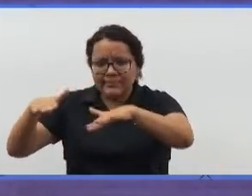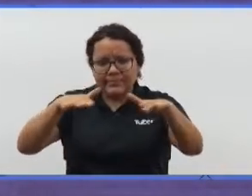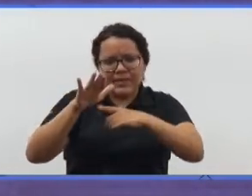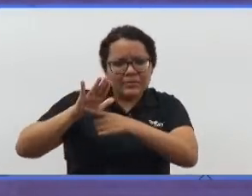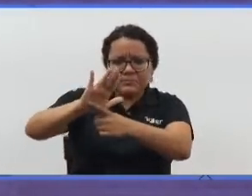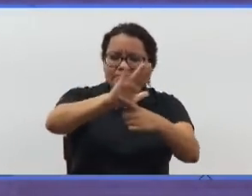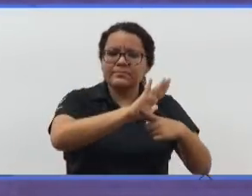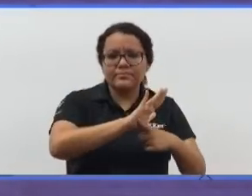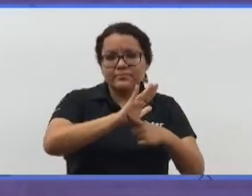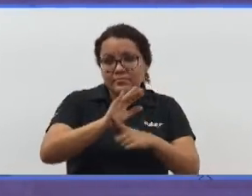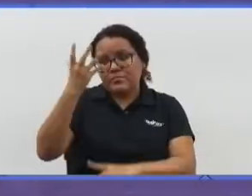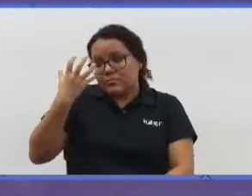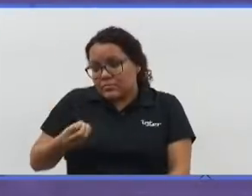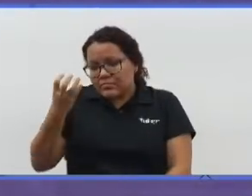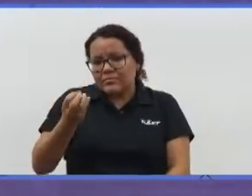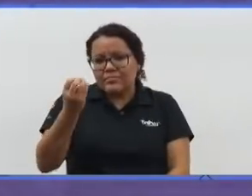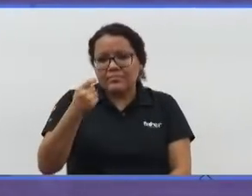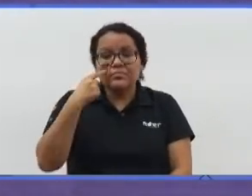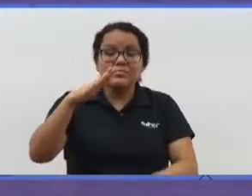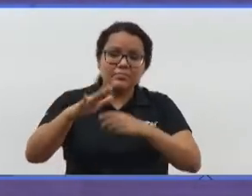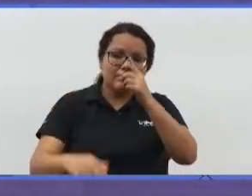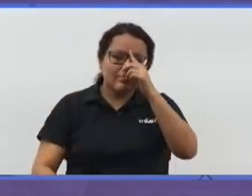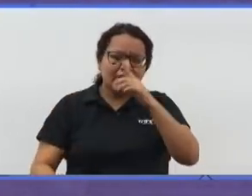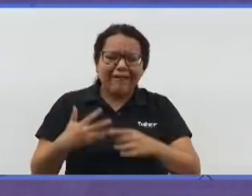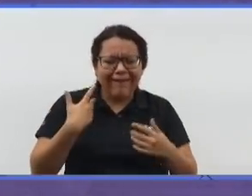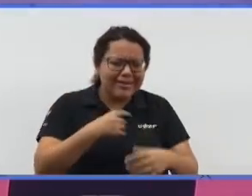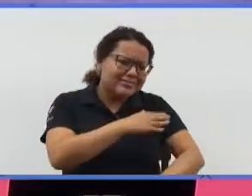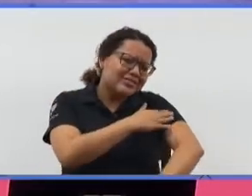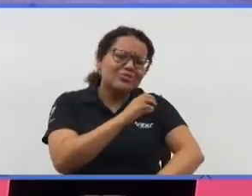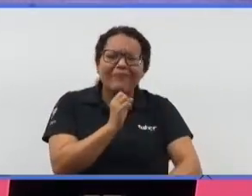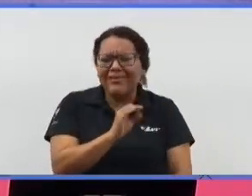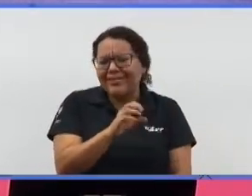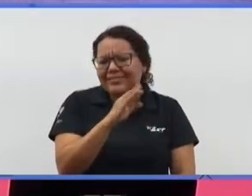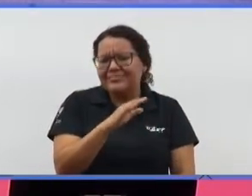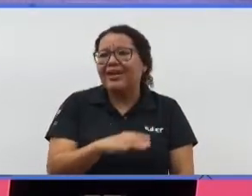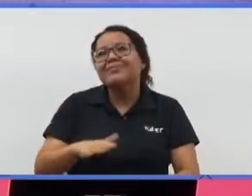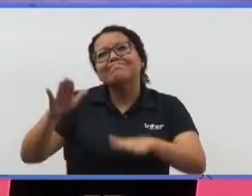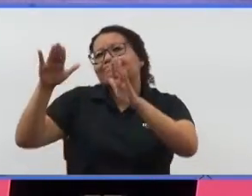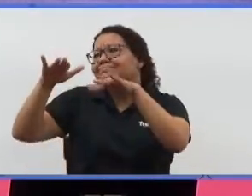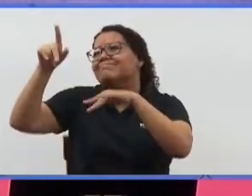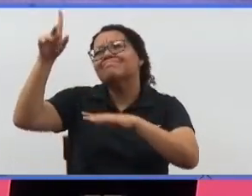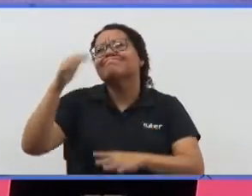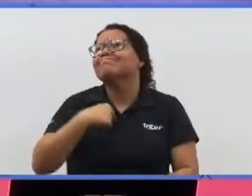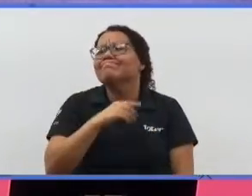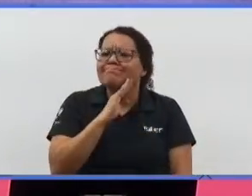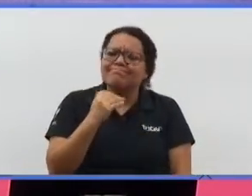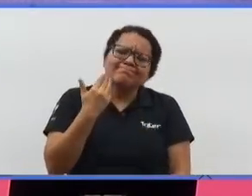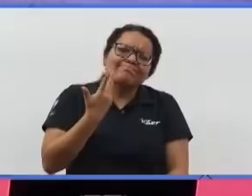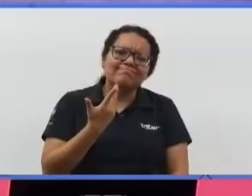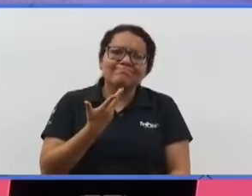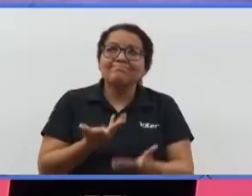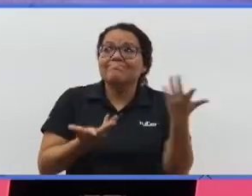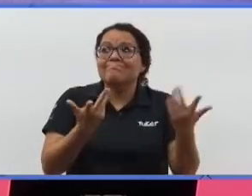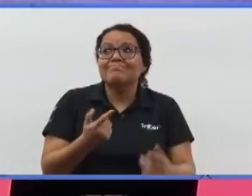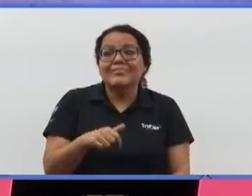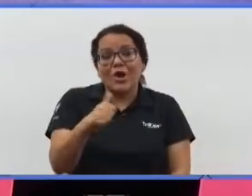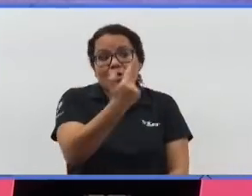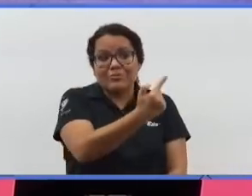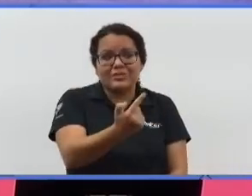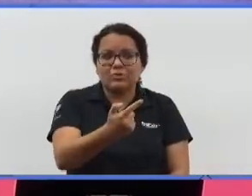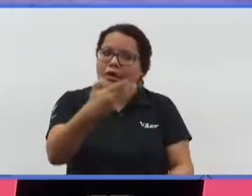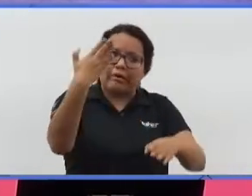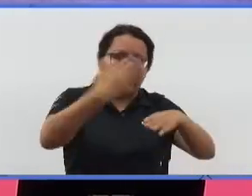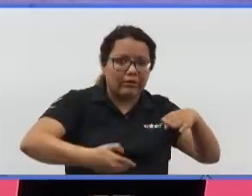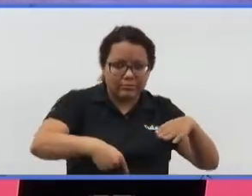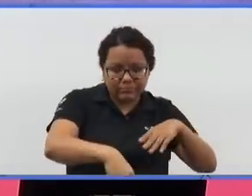cada día cuando le molesta el espolón gracias señor por el espolón que me ha dado porque a otros ya le quitaron las patas alguien